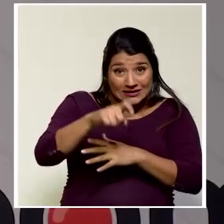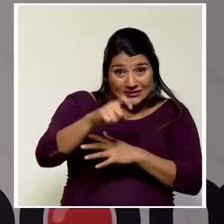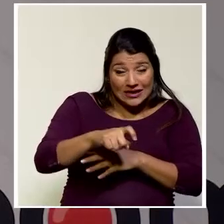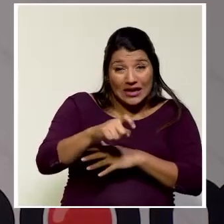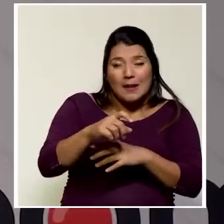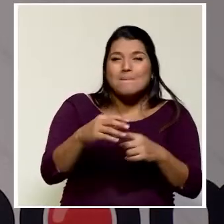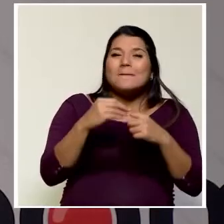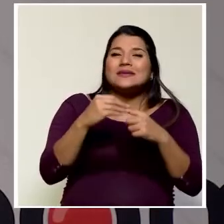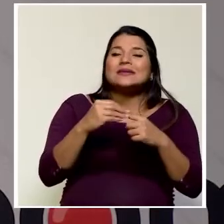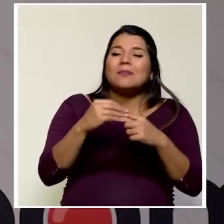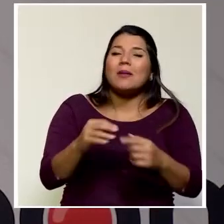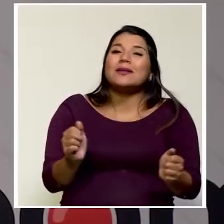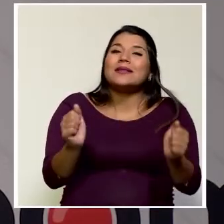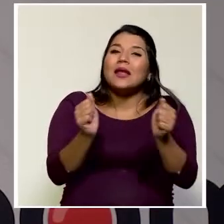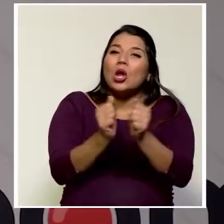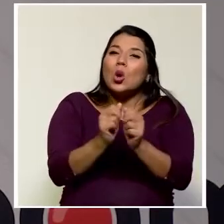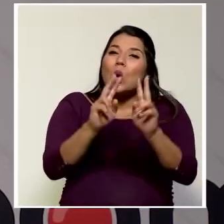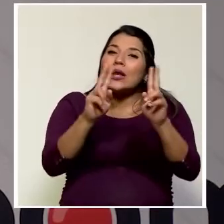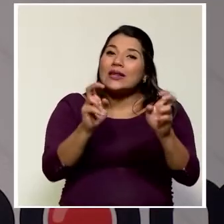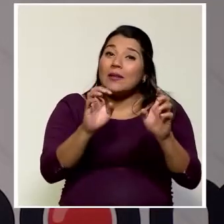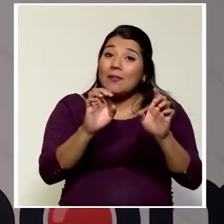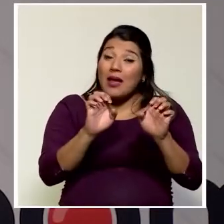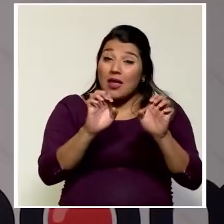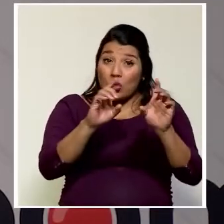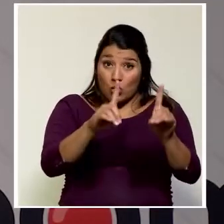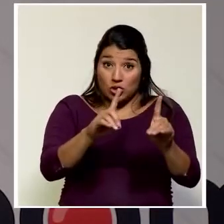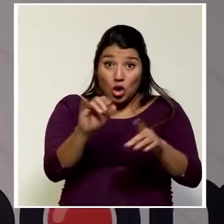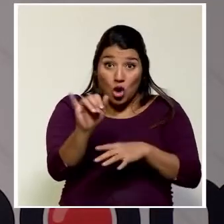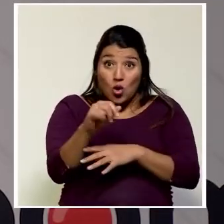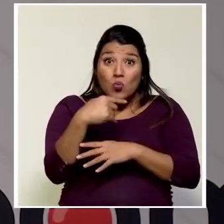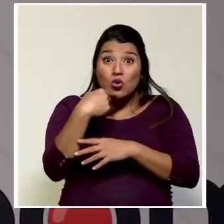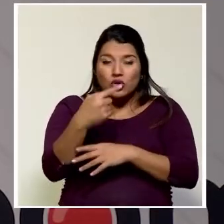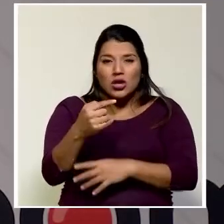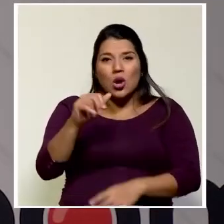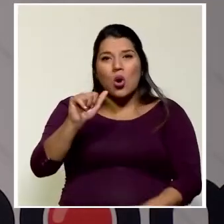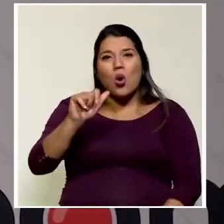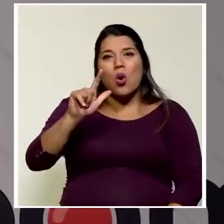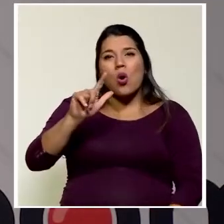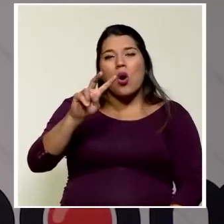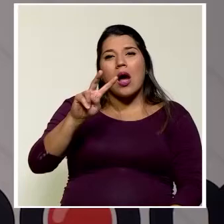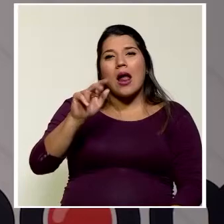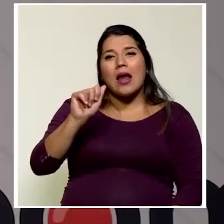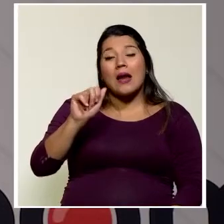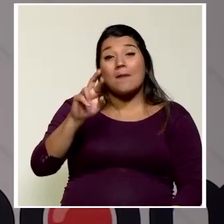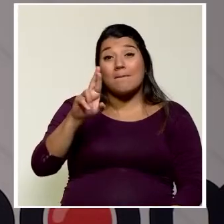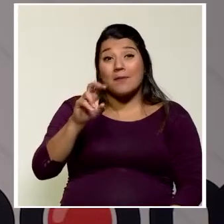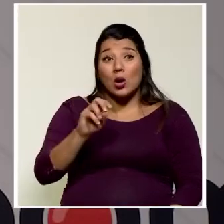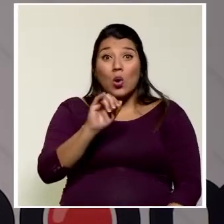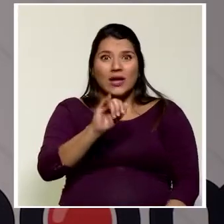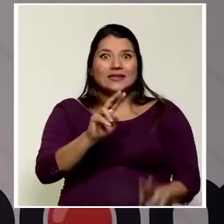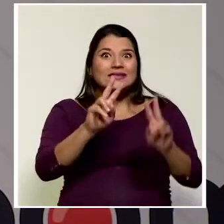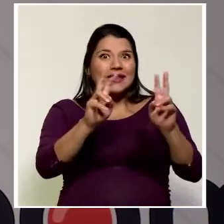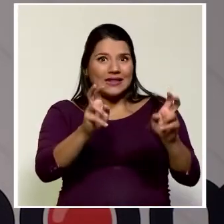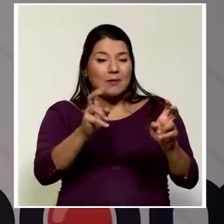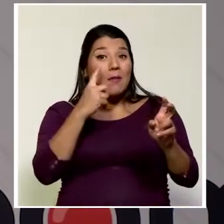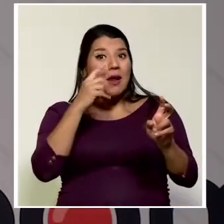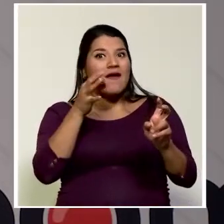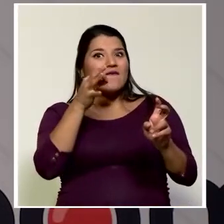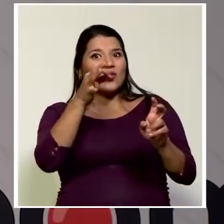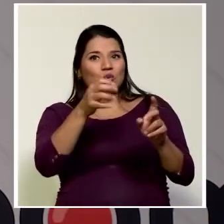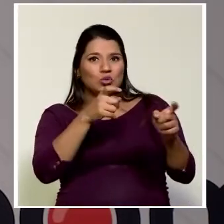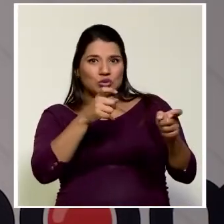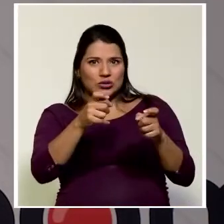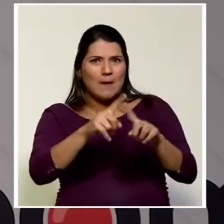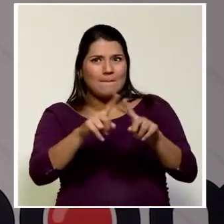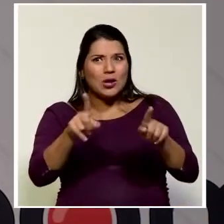especialmente en el tema de educación, como lo señalaba Álvaro, que sin duda alguna es un tema, digamos, que no solamente vendrá para la próxima administración, sino para